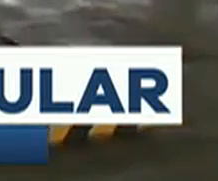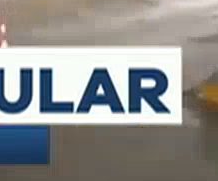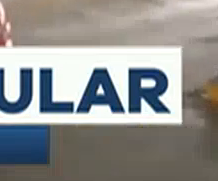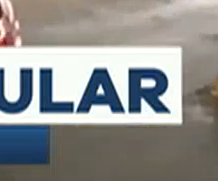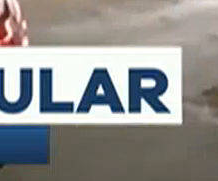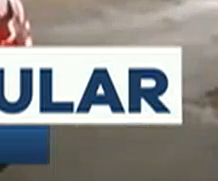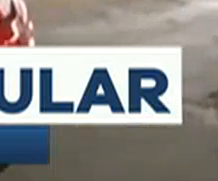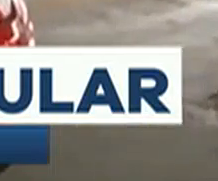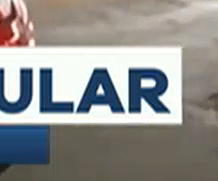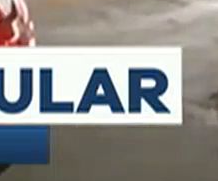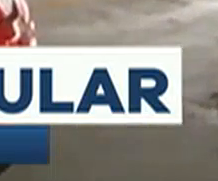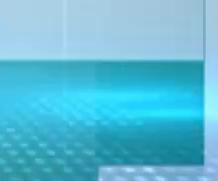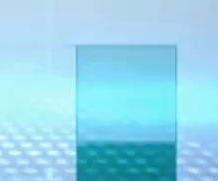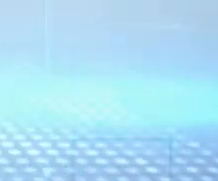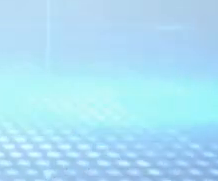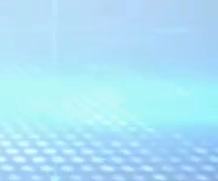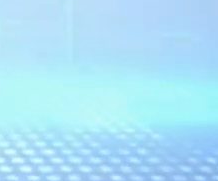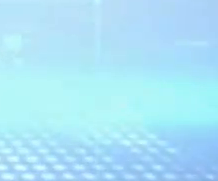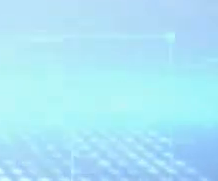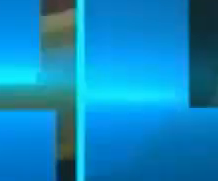vehicular.